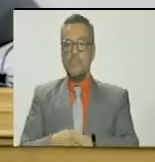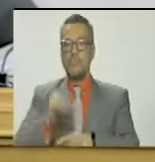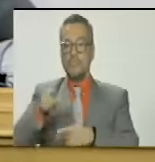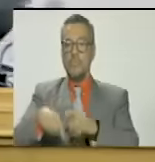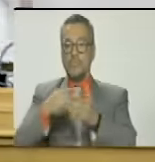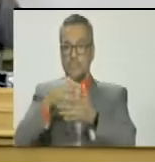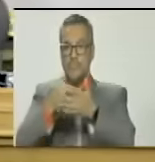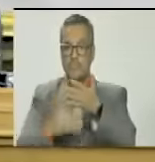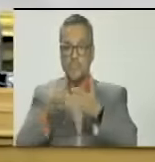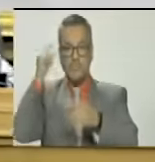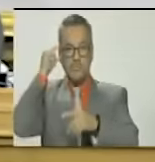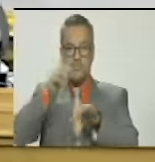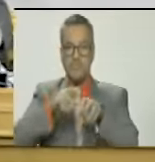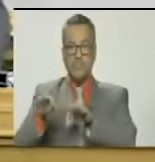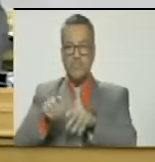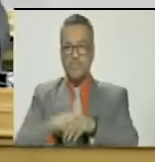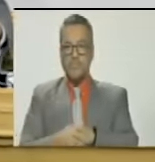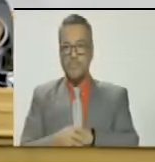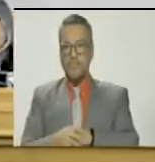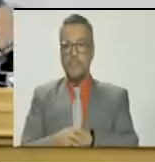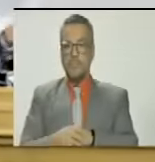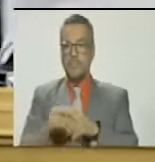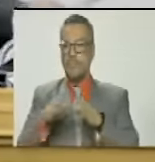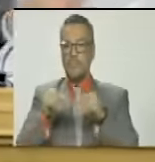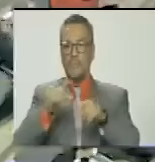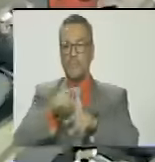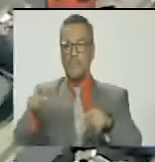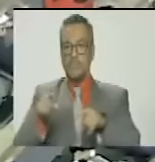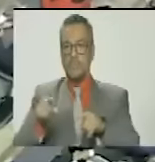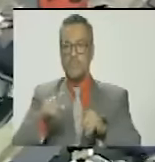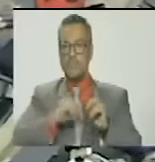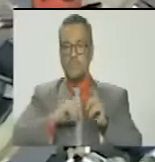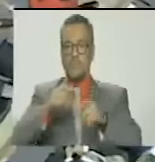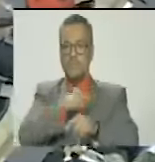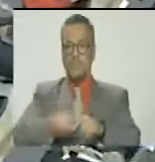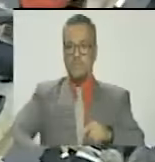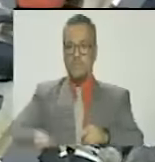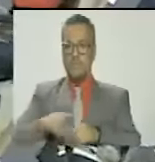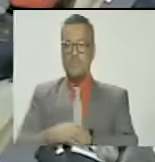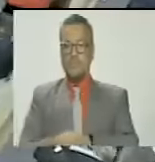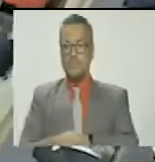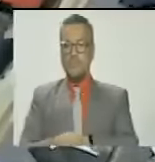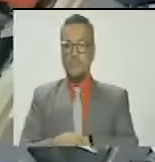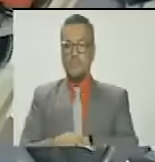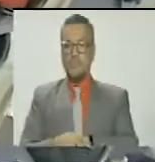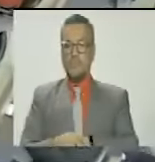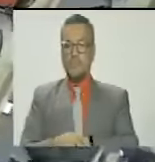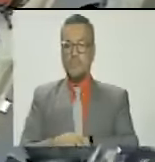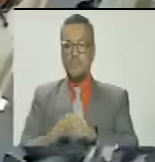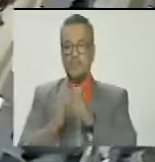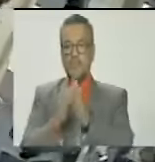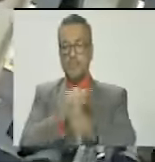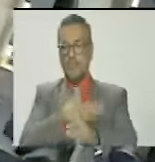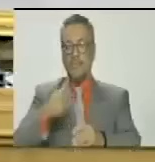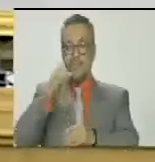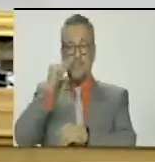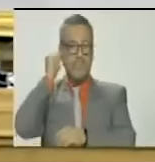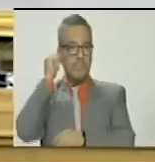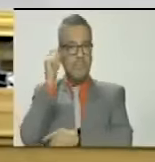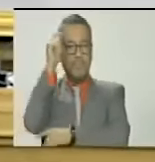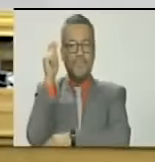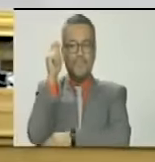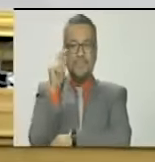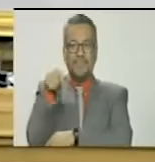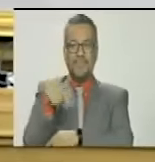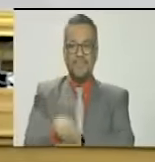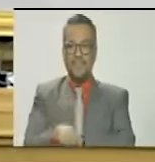Siguiente punto del orden del día, ciudadana secretaria. Es todo, ciudadano presidente. Bueno, queridas diputadas y queridos